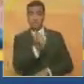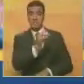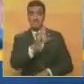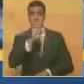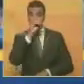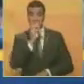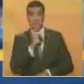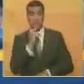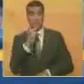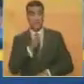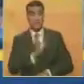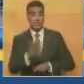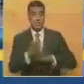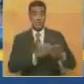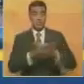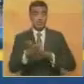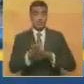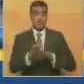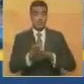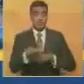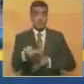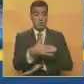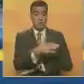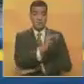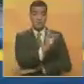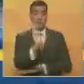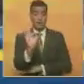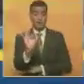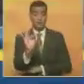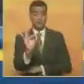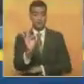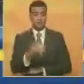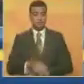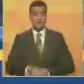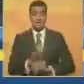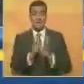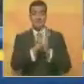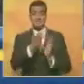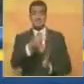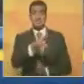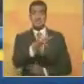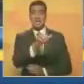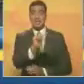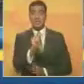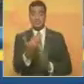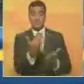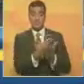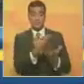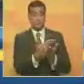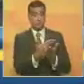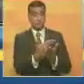años fueron asesinados este jueves en la entrada de la autopista Francisco Fajardo en la parroquia San Juan. Según